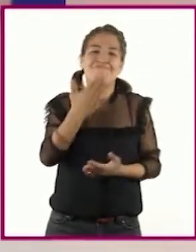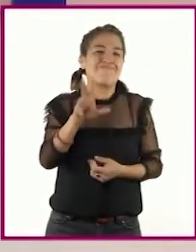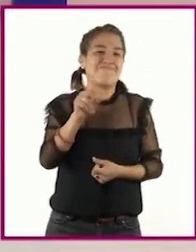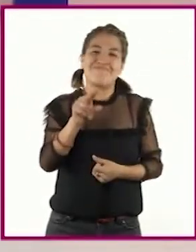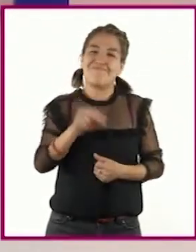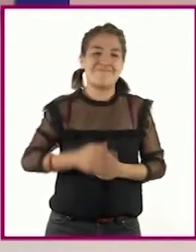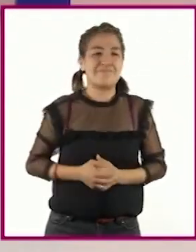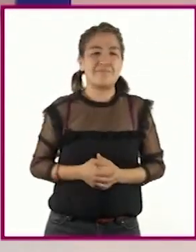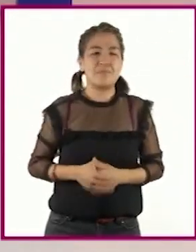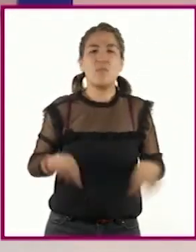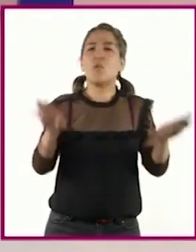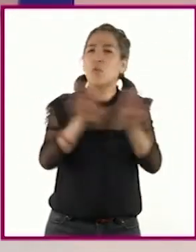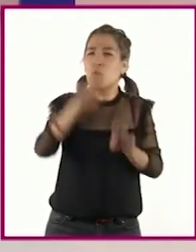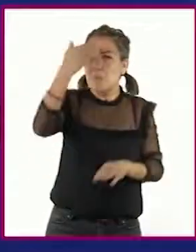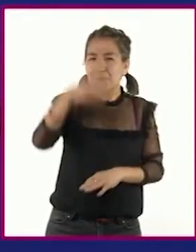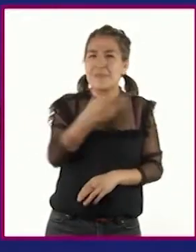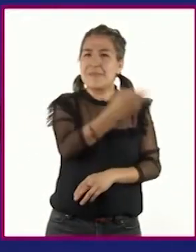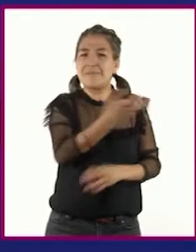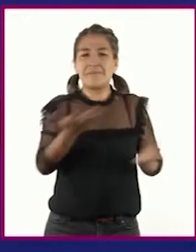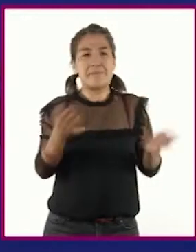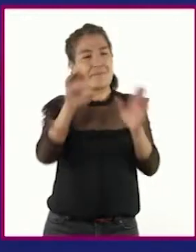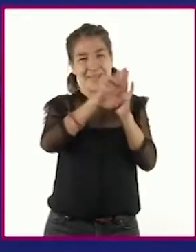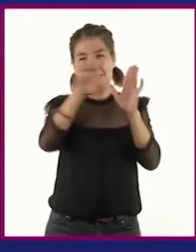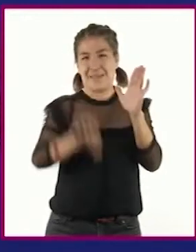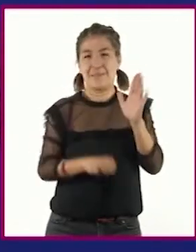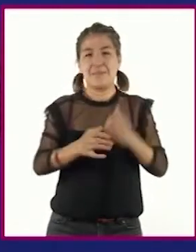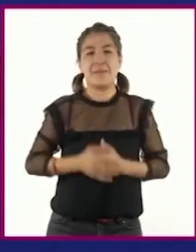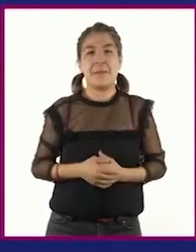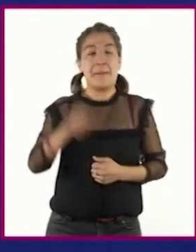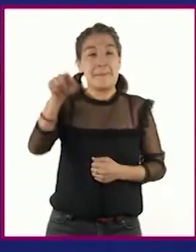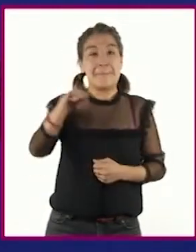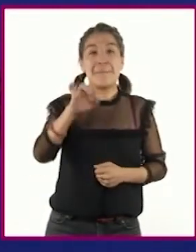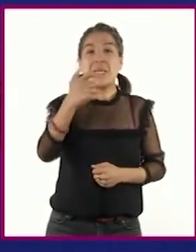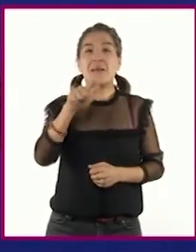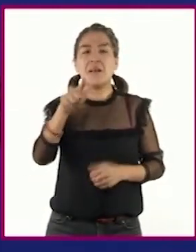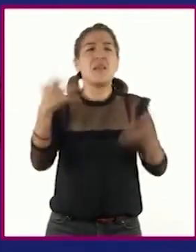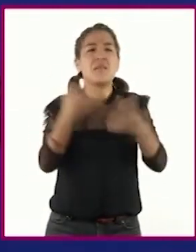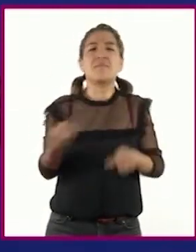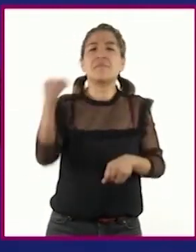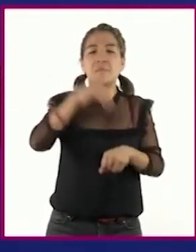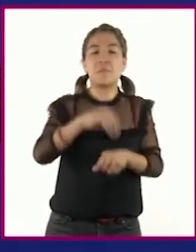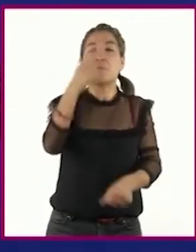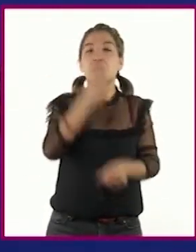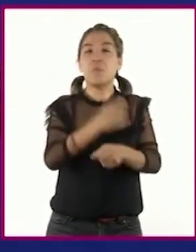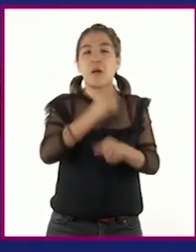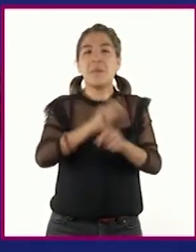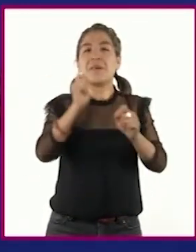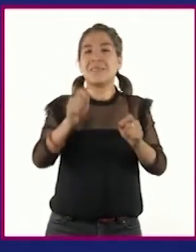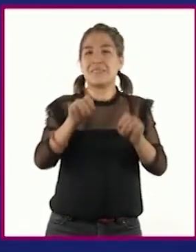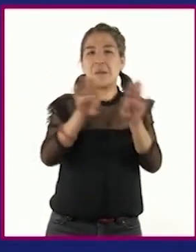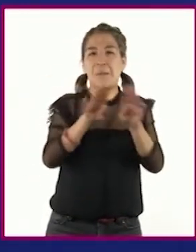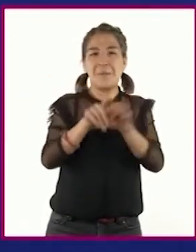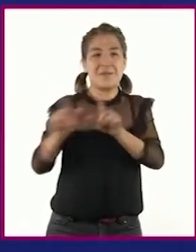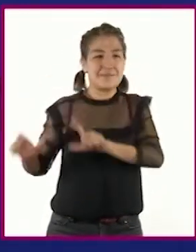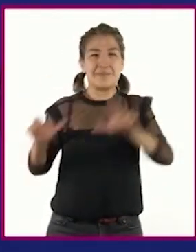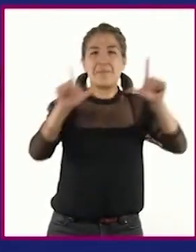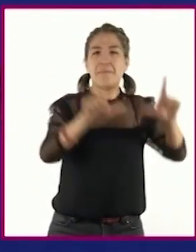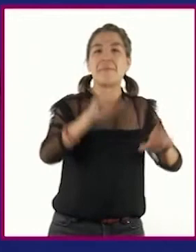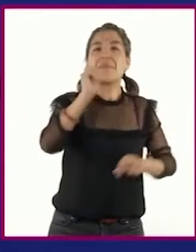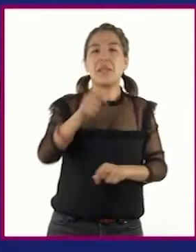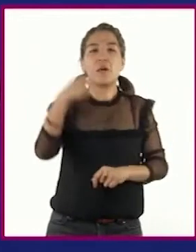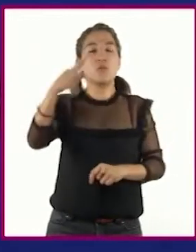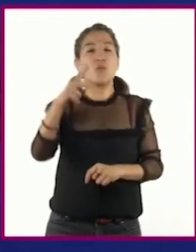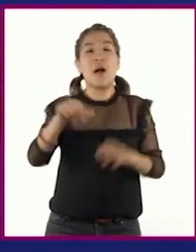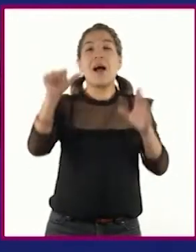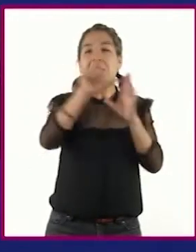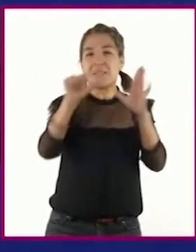adecuada. ¿Cómo puede saber esto? Por ejemplo, Miguel puso como primera diapositiva algunos artículos de la